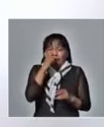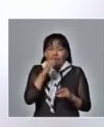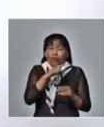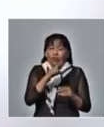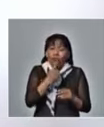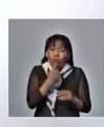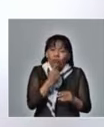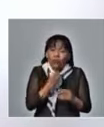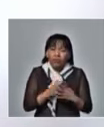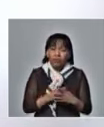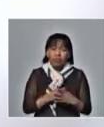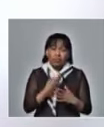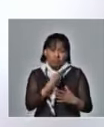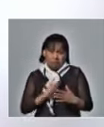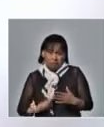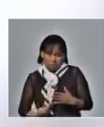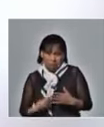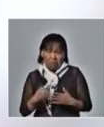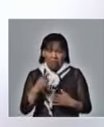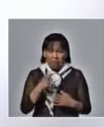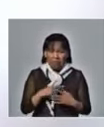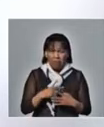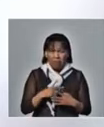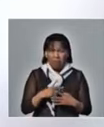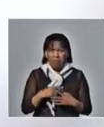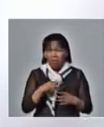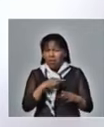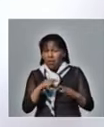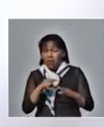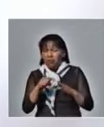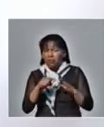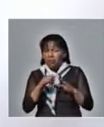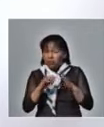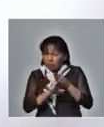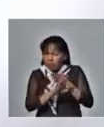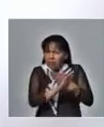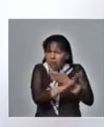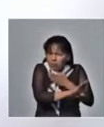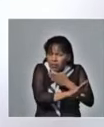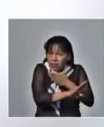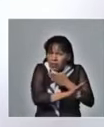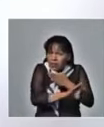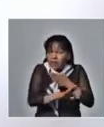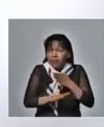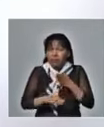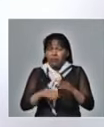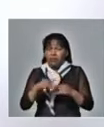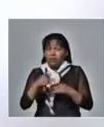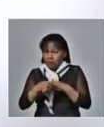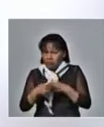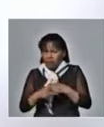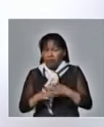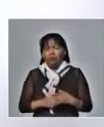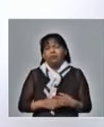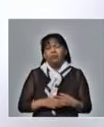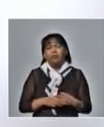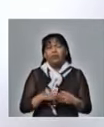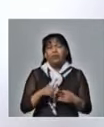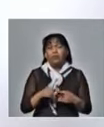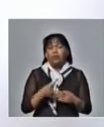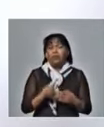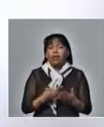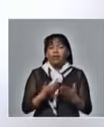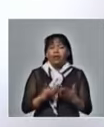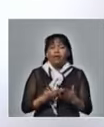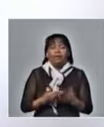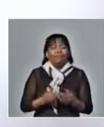policías municipales para los actos de prevención y proximidad. Vamos nosotros a darles